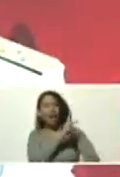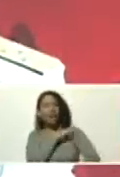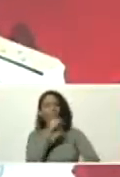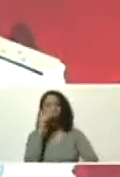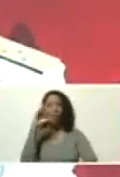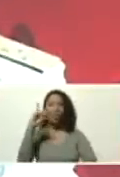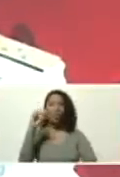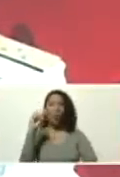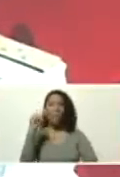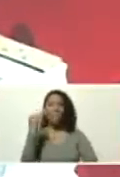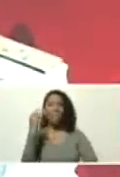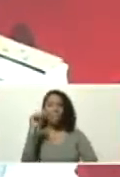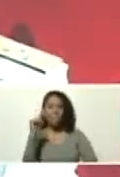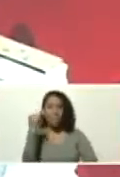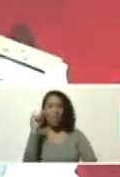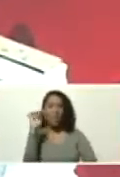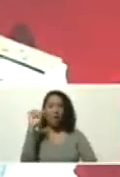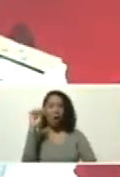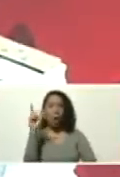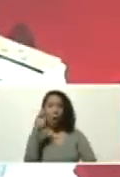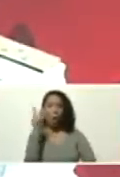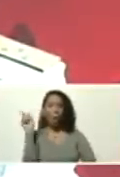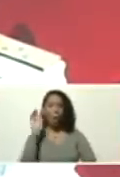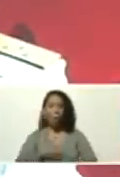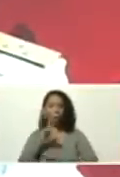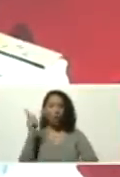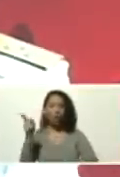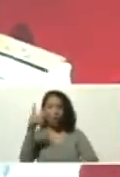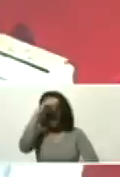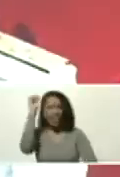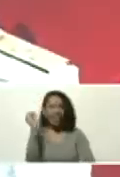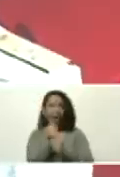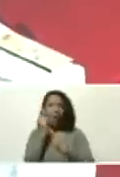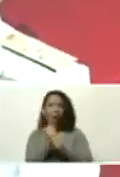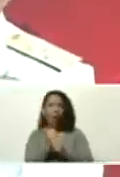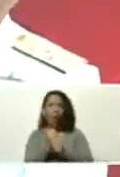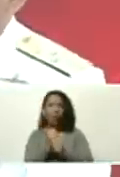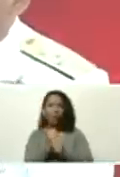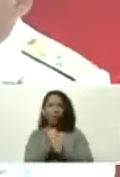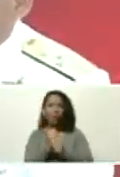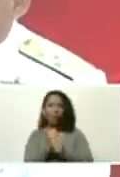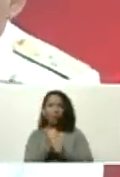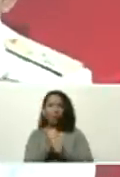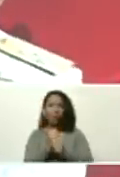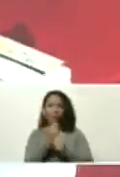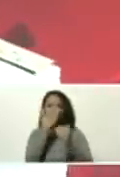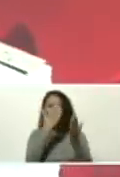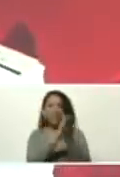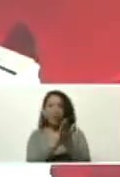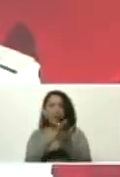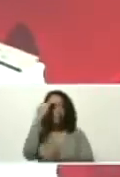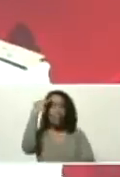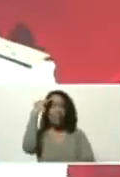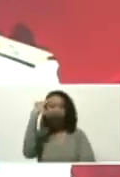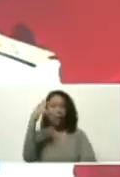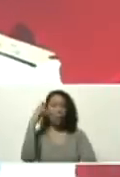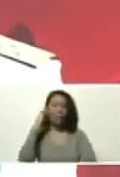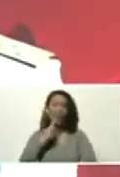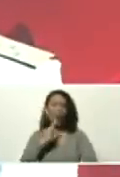Antonio Hernández Lares, por su ejemplo y trabajo. Su obra al frente del ejército